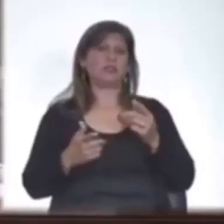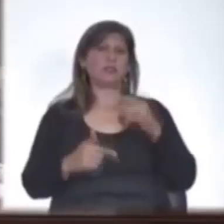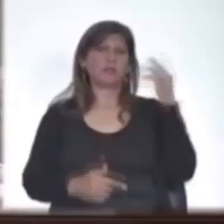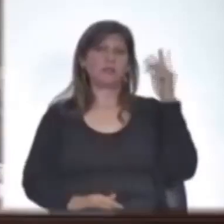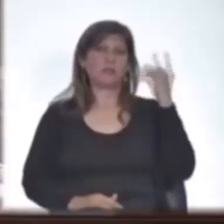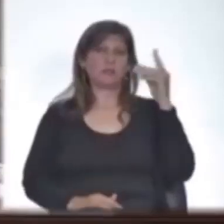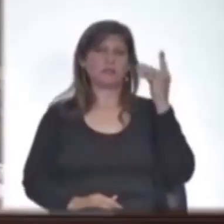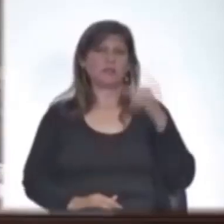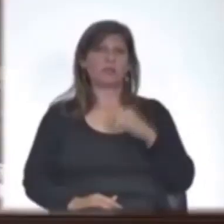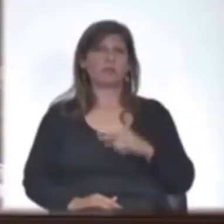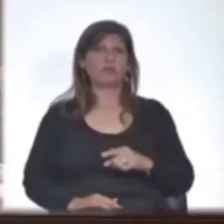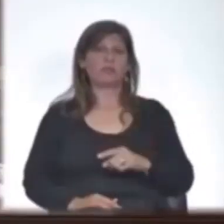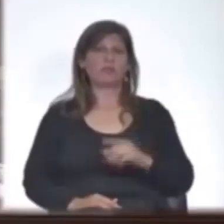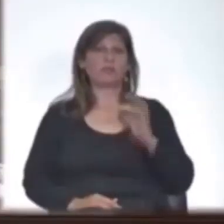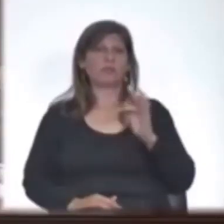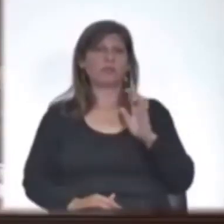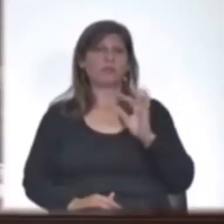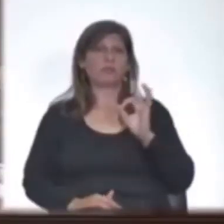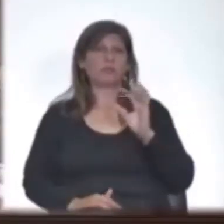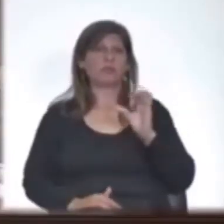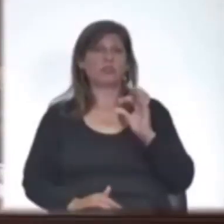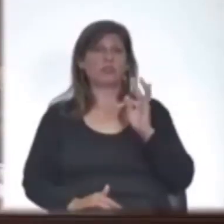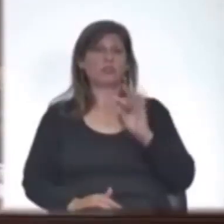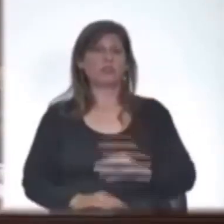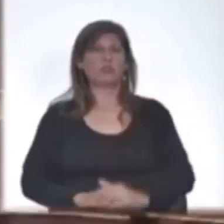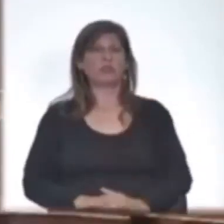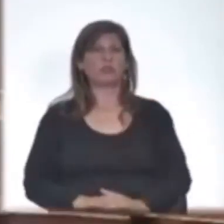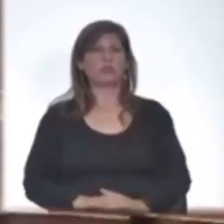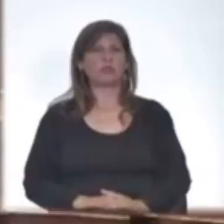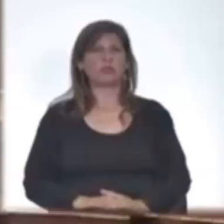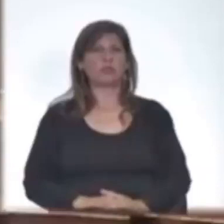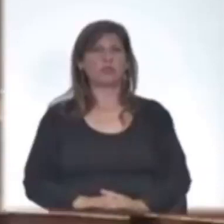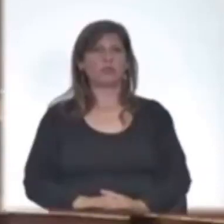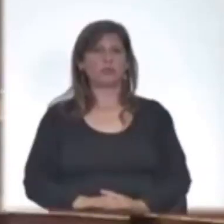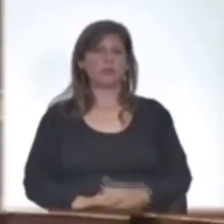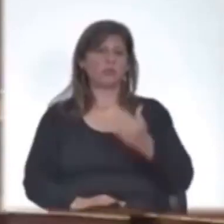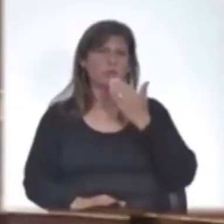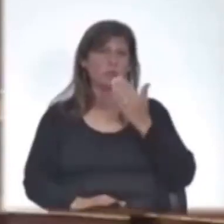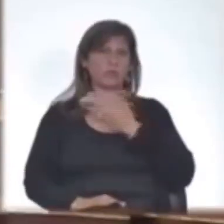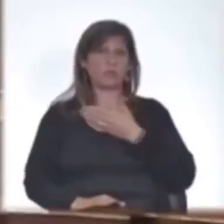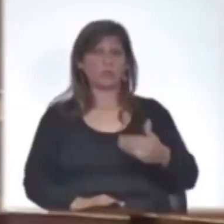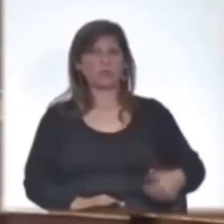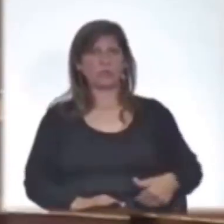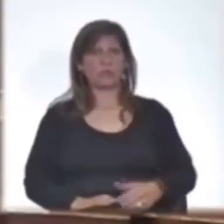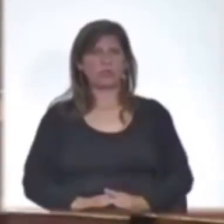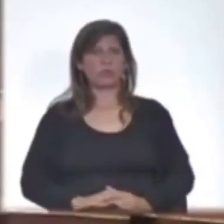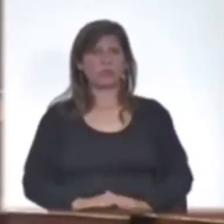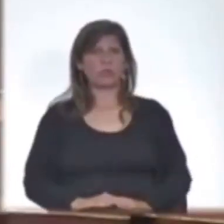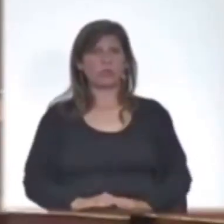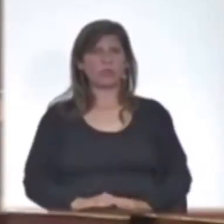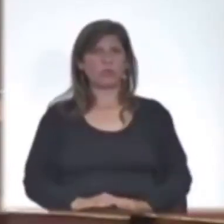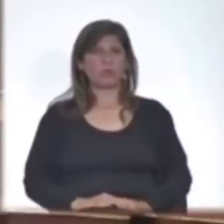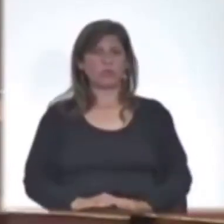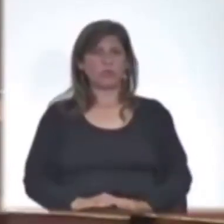mí, realmente mirándolo como estuve allí, es un acto de solidaridad que realmente es necesario y en este momento